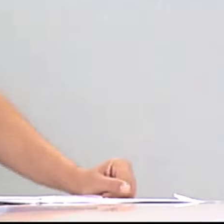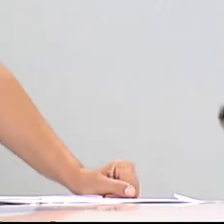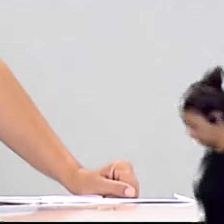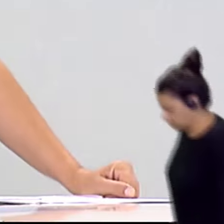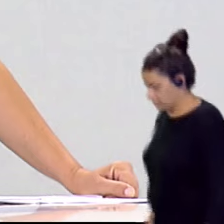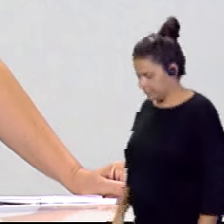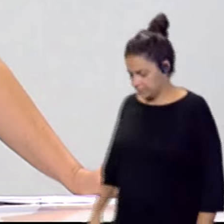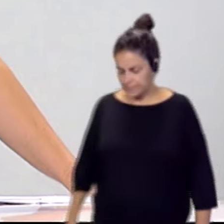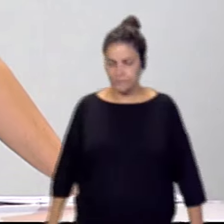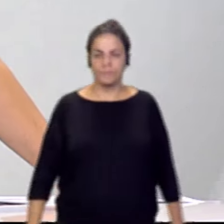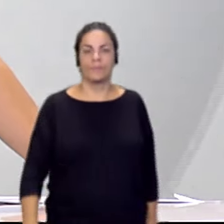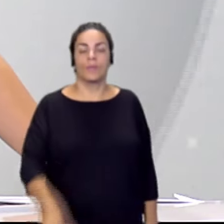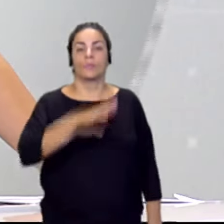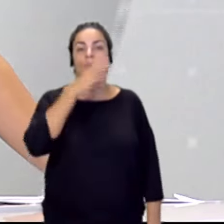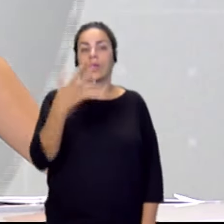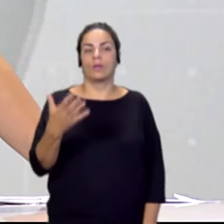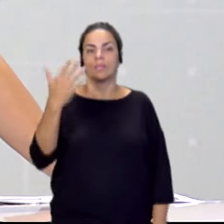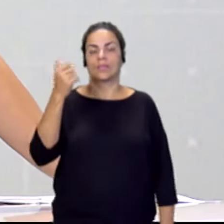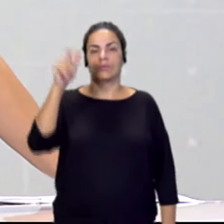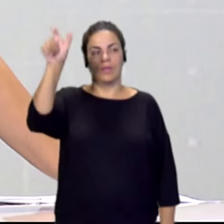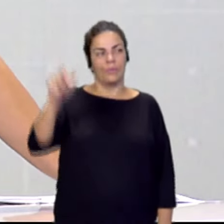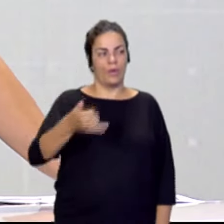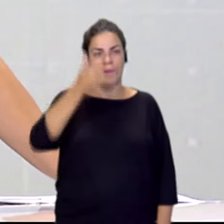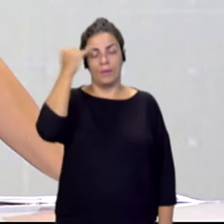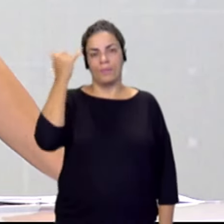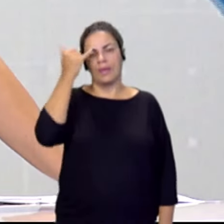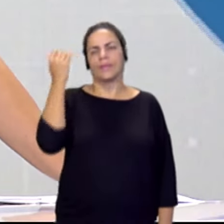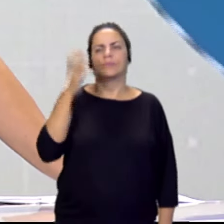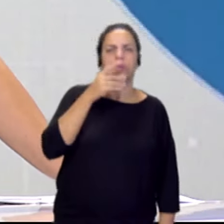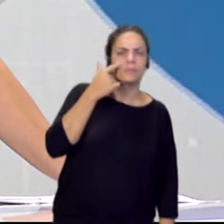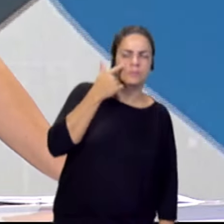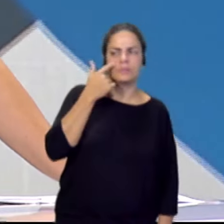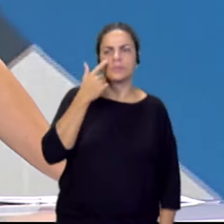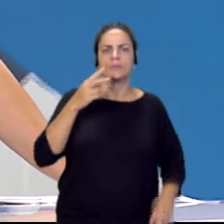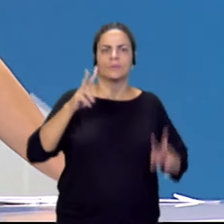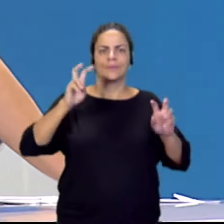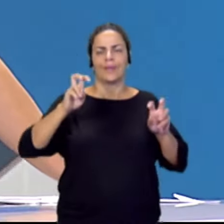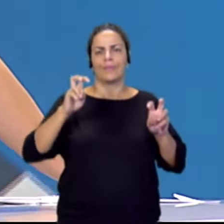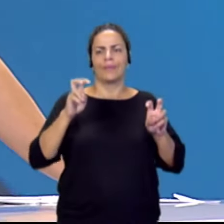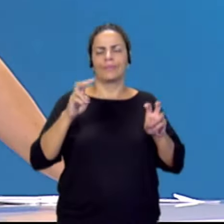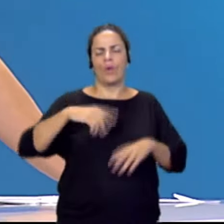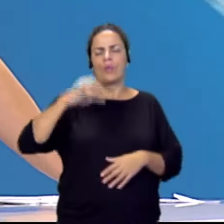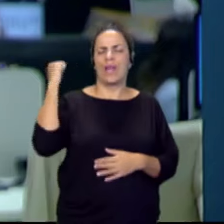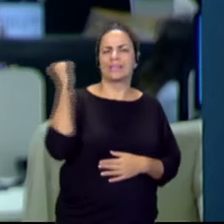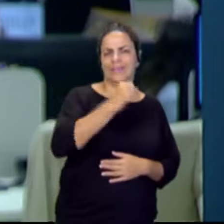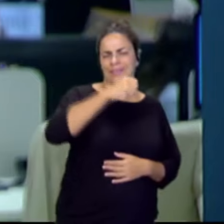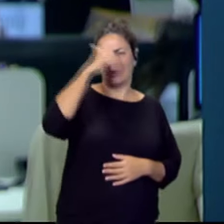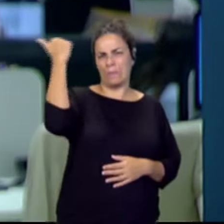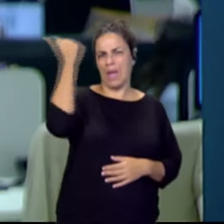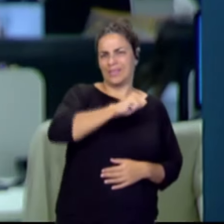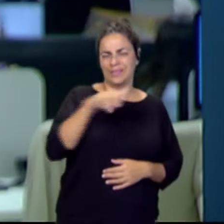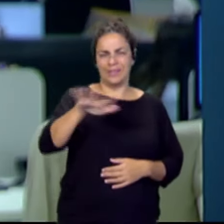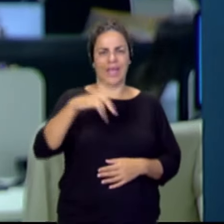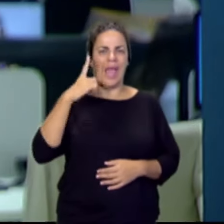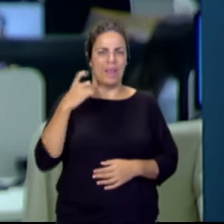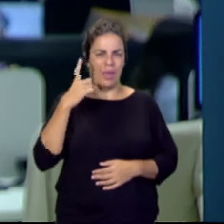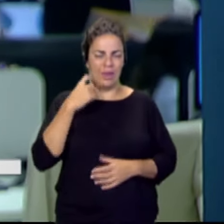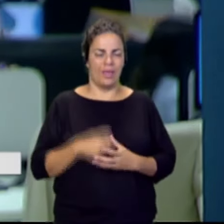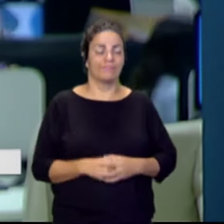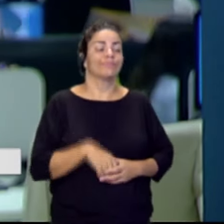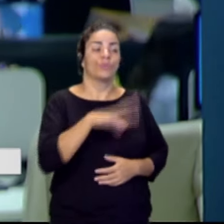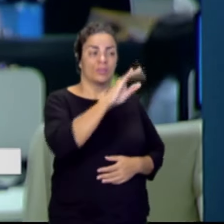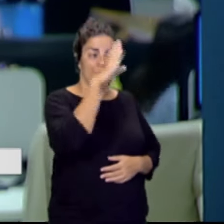vamos a saludar a María Herrera, pendientes de las novedades en torno al asesinato machista en Almería. Sí, Pilar, un hombre mata a su